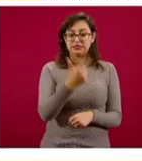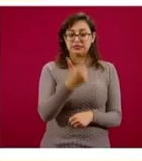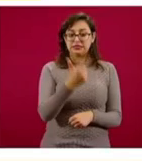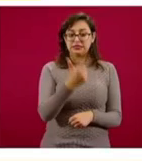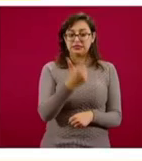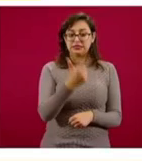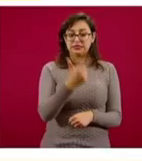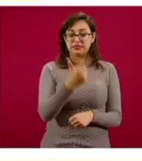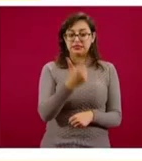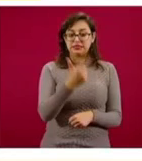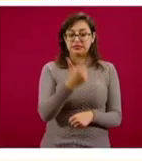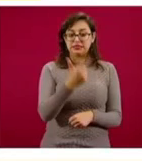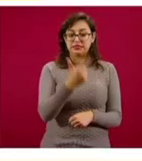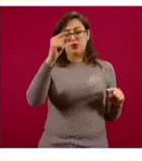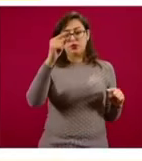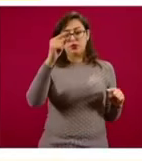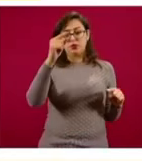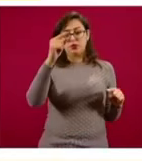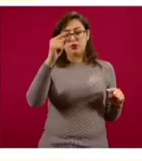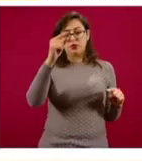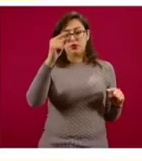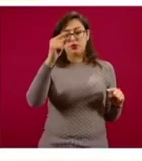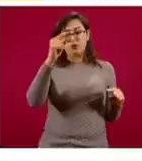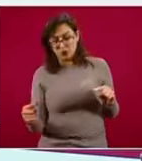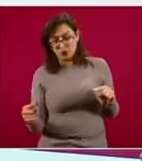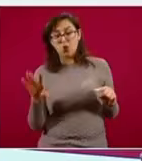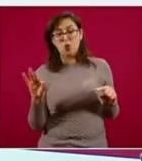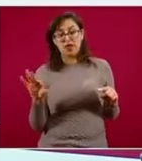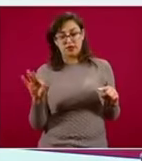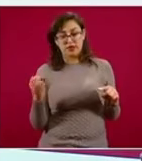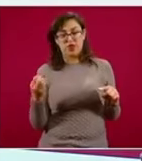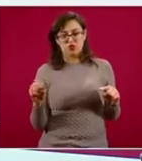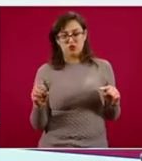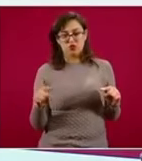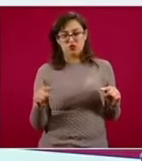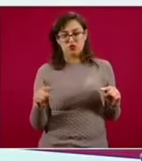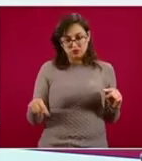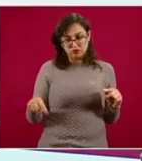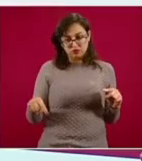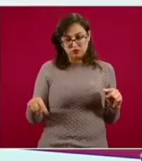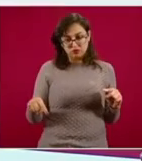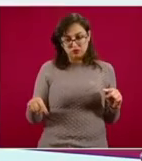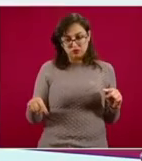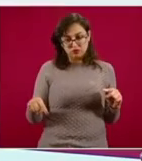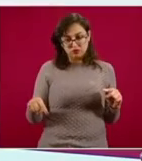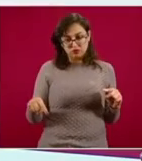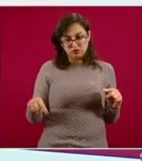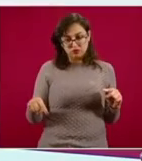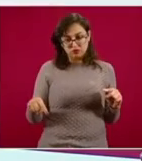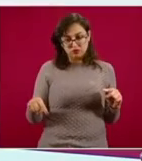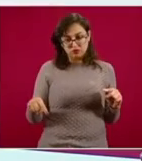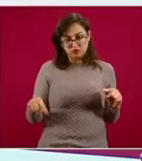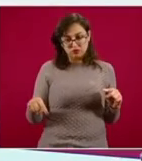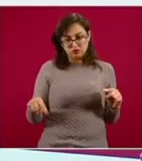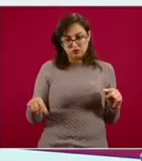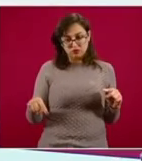40, que es la primera semana de octubre, posteriormente aumentó y en este aumento acaba de reducirse en 2%.